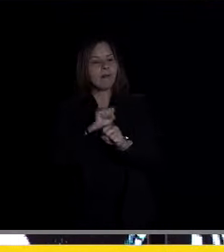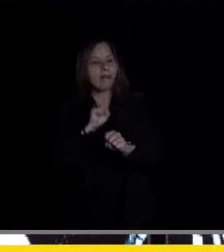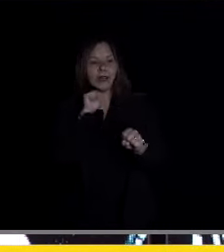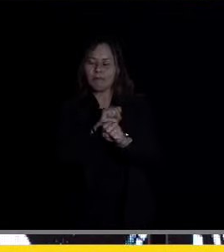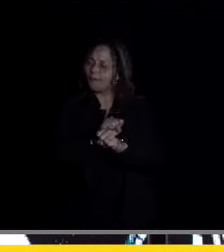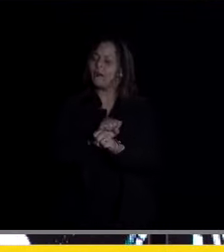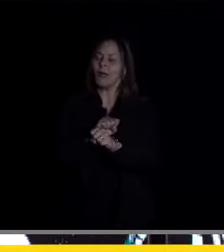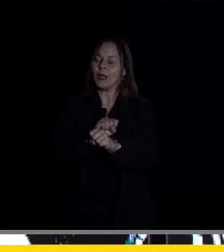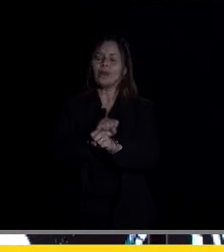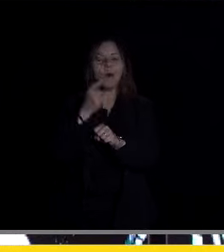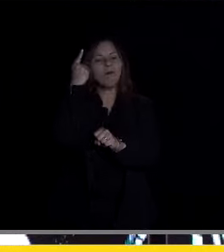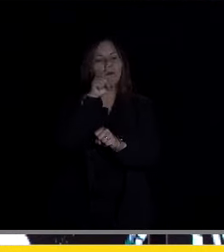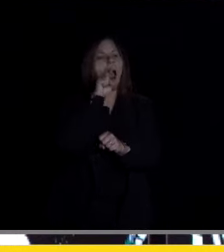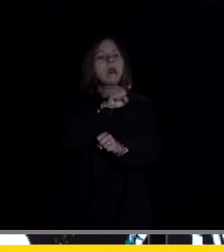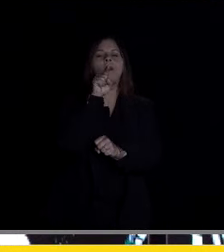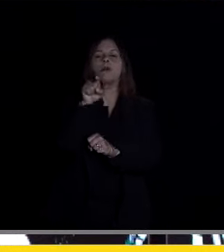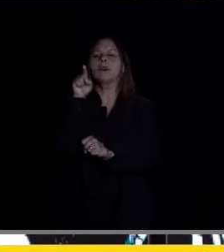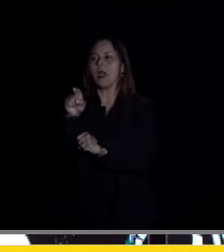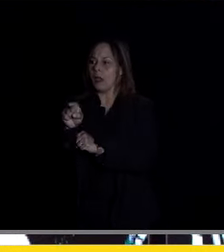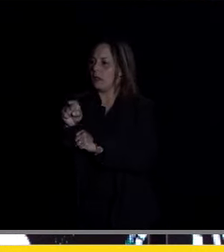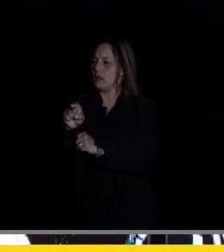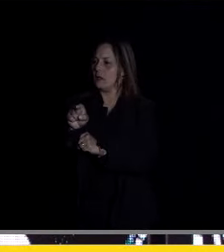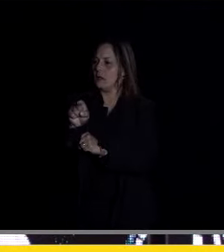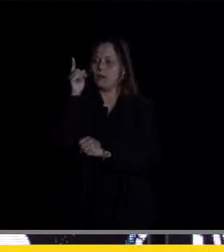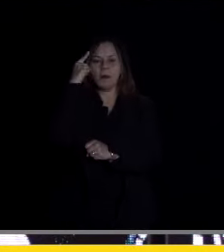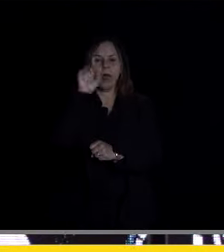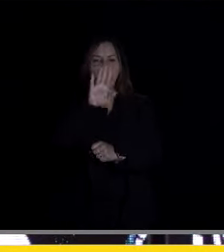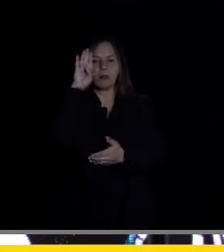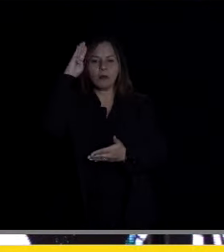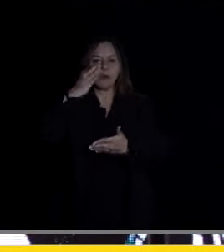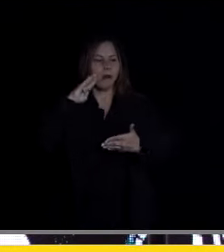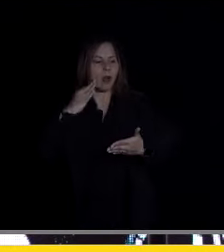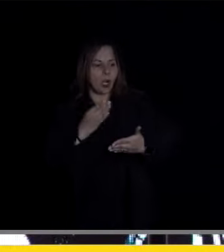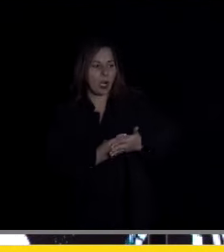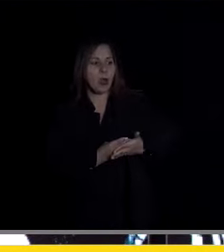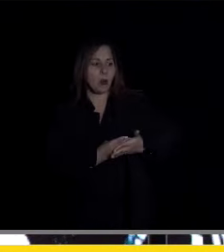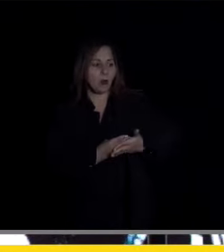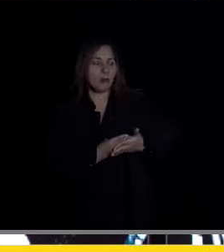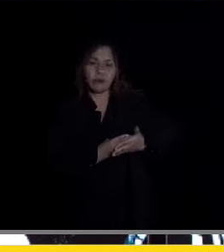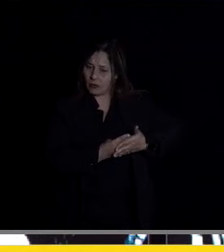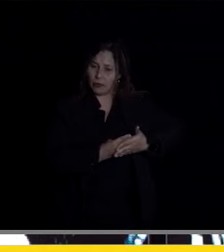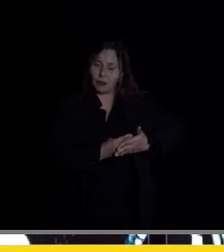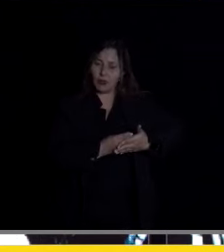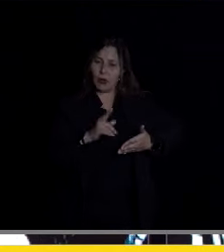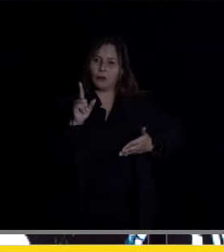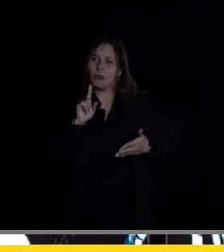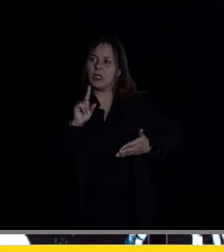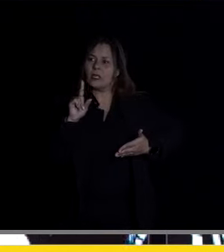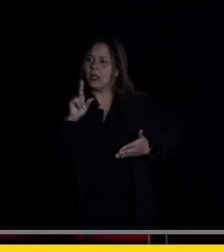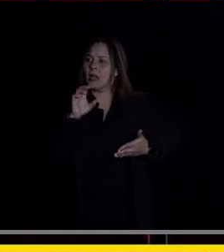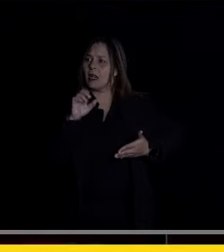Todo este esfuerzo es para ustedes, para sus hijos, para ti. ¿Dónde está Luis Vic?